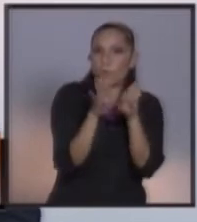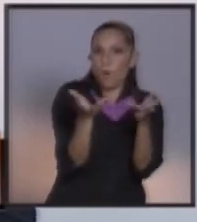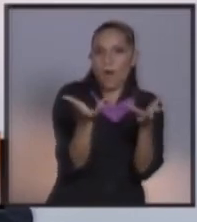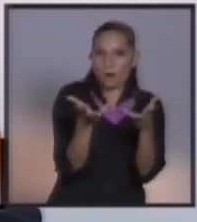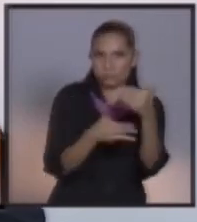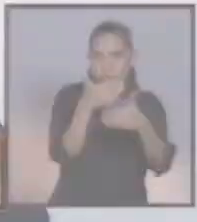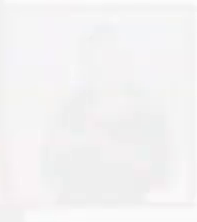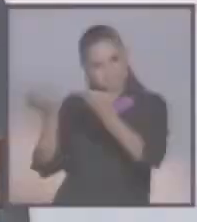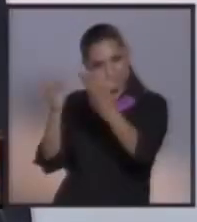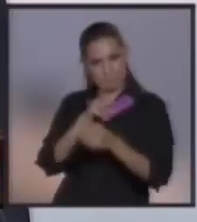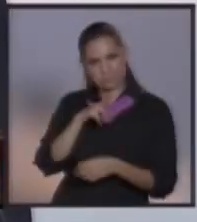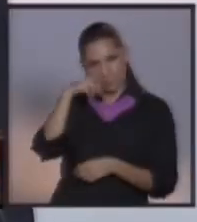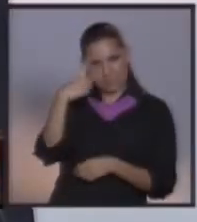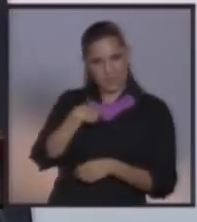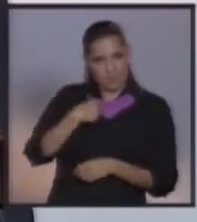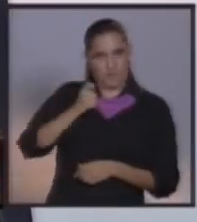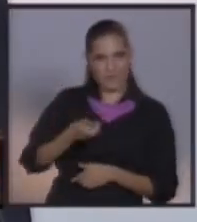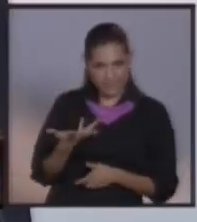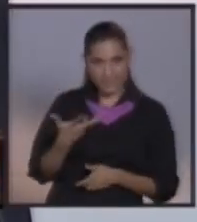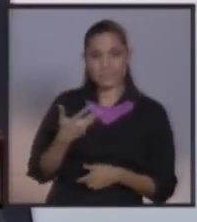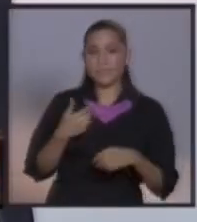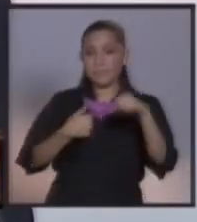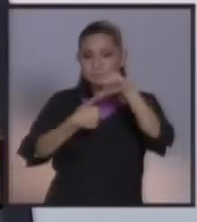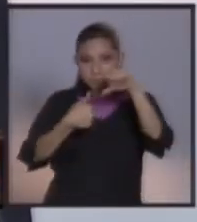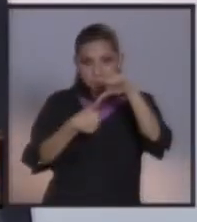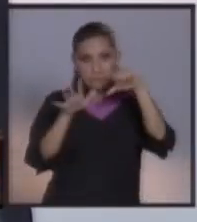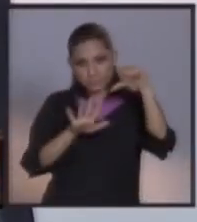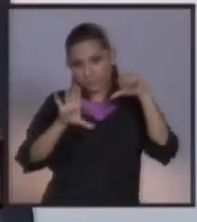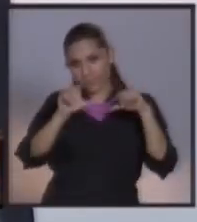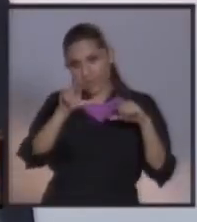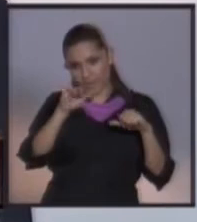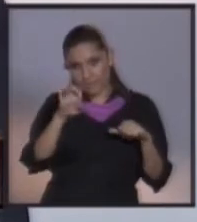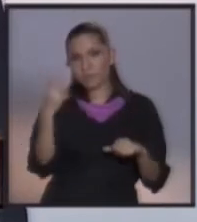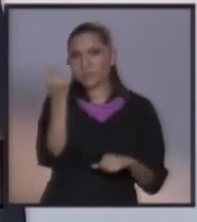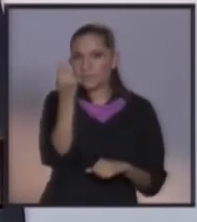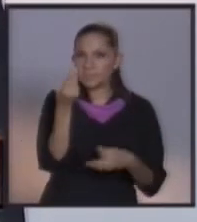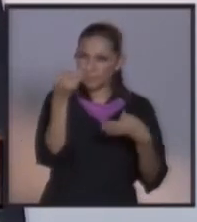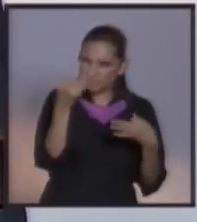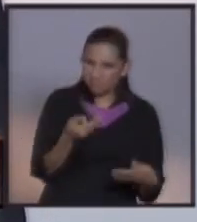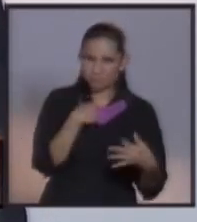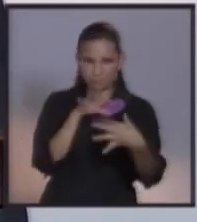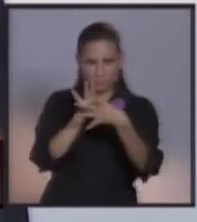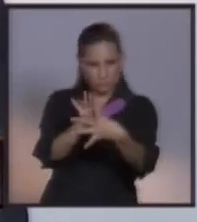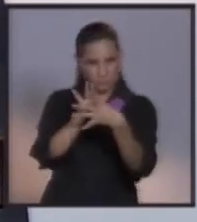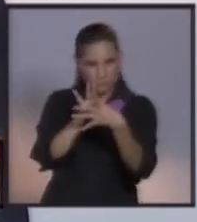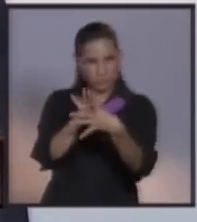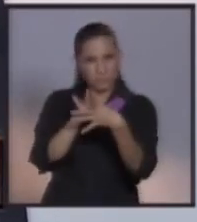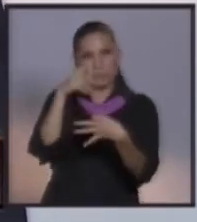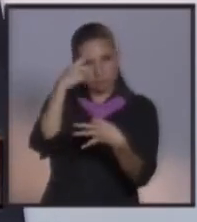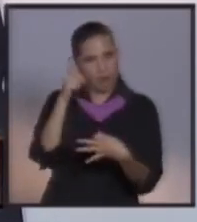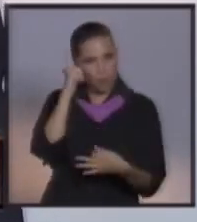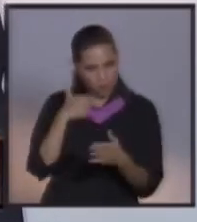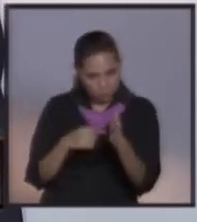huevos en una misma canasta. Con Centroamérica y el Caribe, lograr una mayor cooperación para el desarrollo de esta zona del mundo y